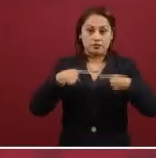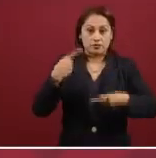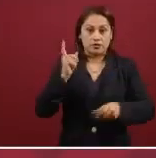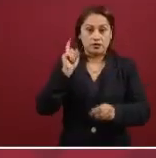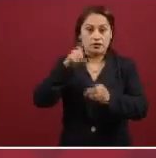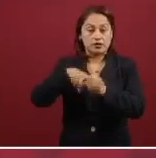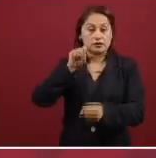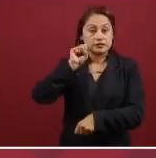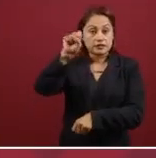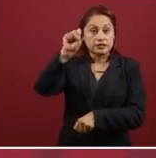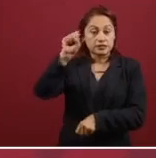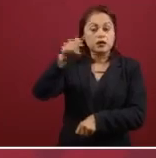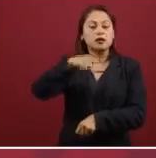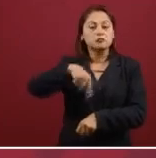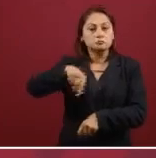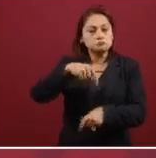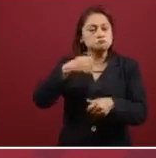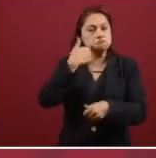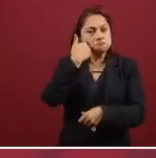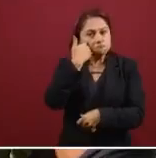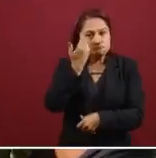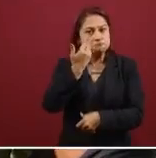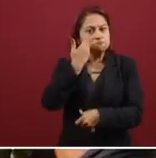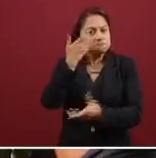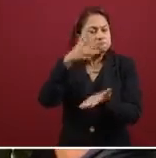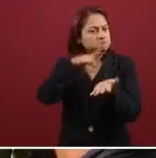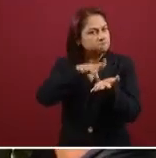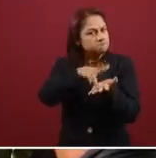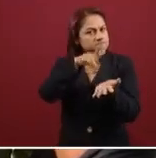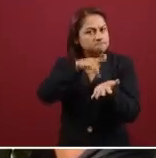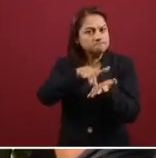colaborar, lo están haciendo de manera…